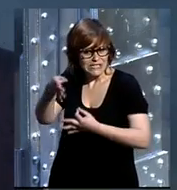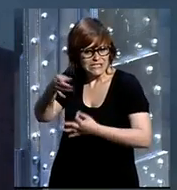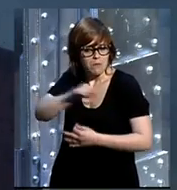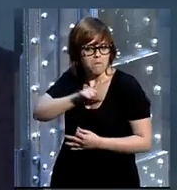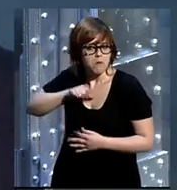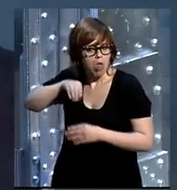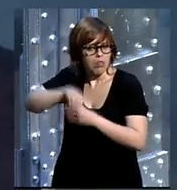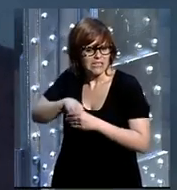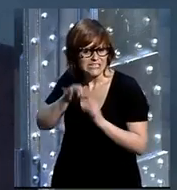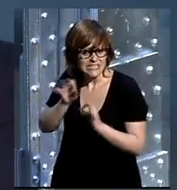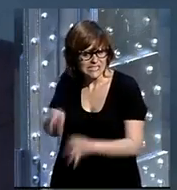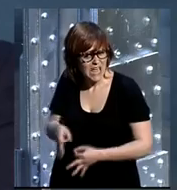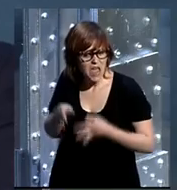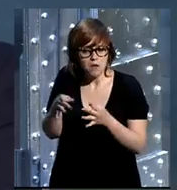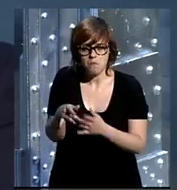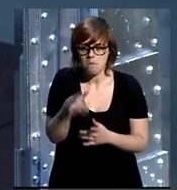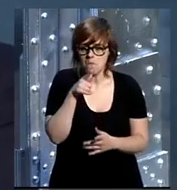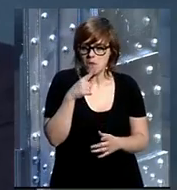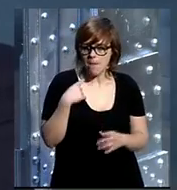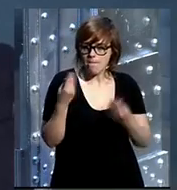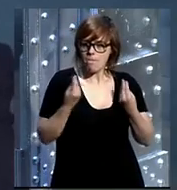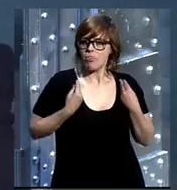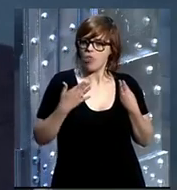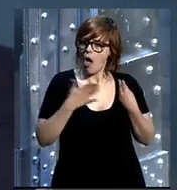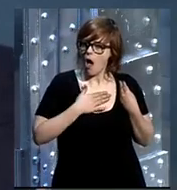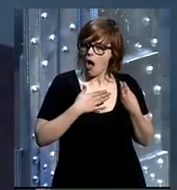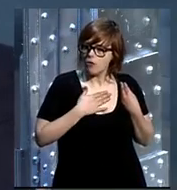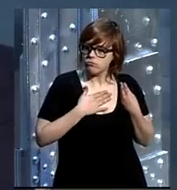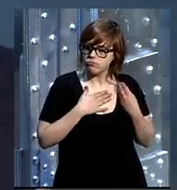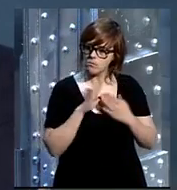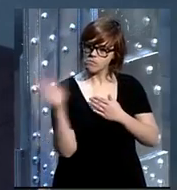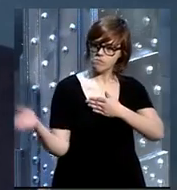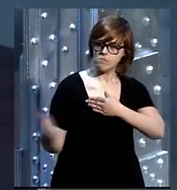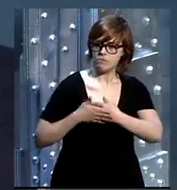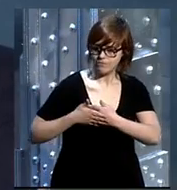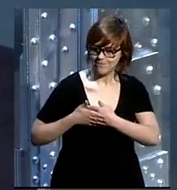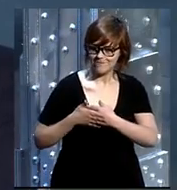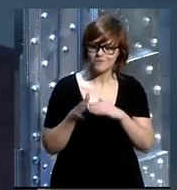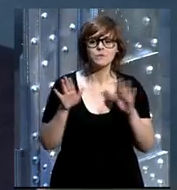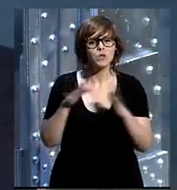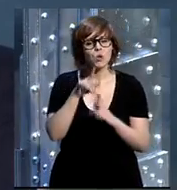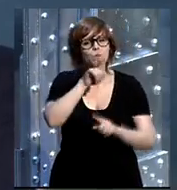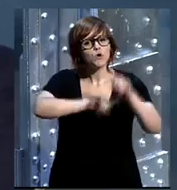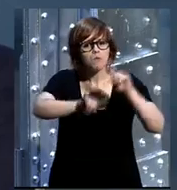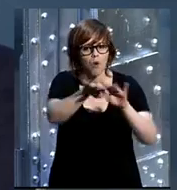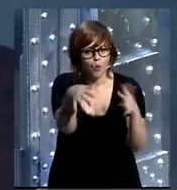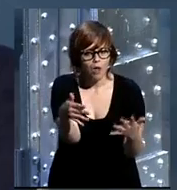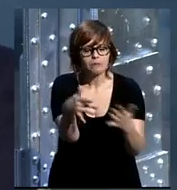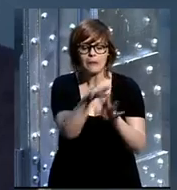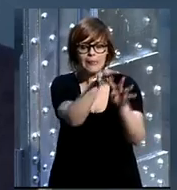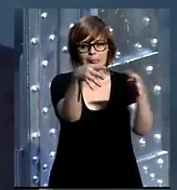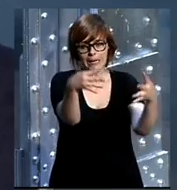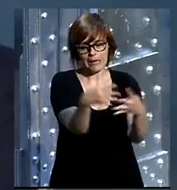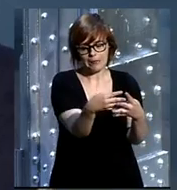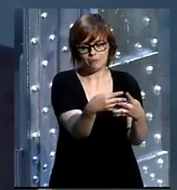garantizar su esfera de intimidad y su privacidad. ¿Cuál es el problema? El problema es que Internet le enfrenta a la necesidad de